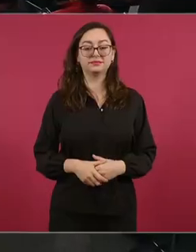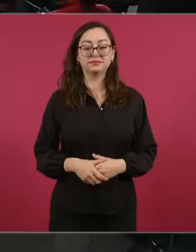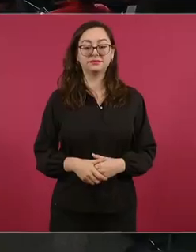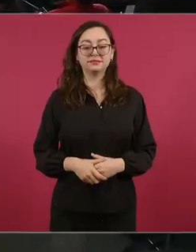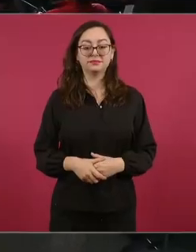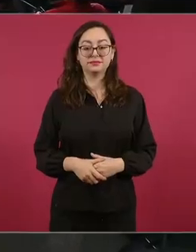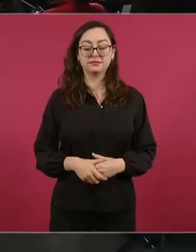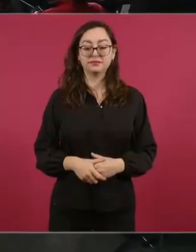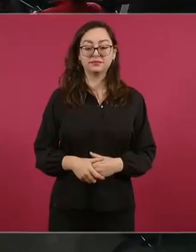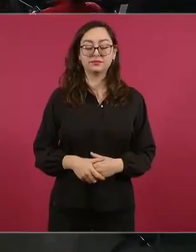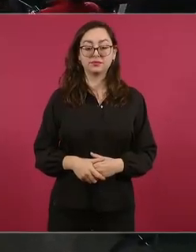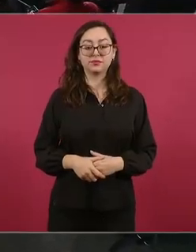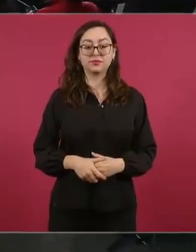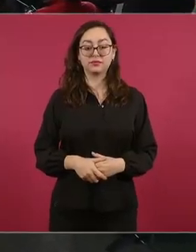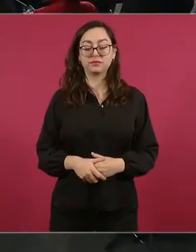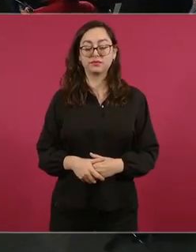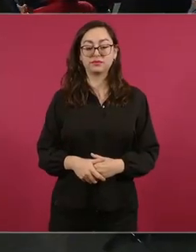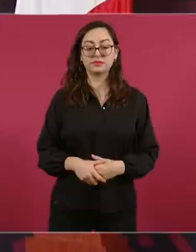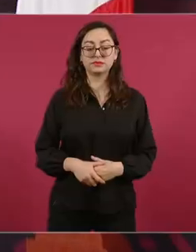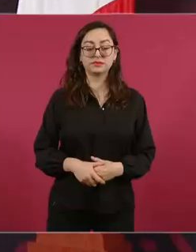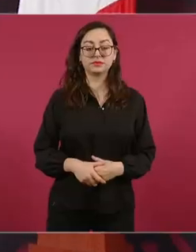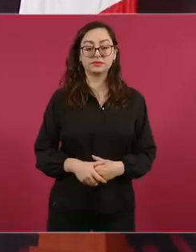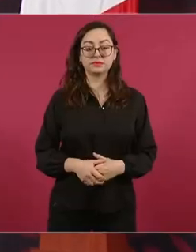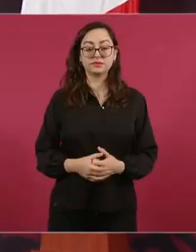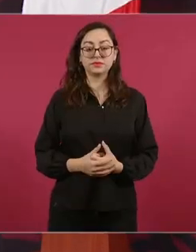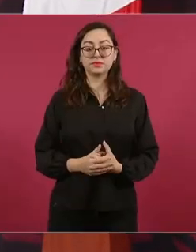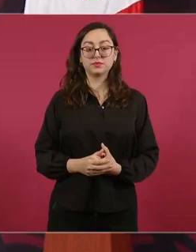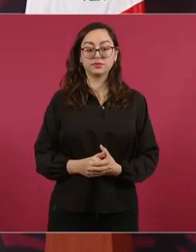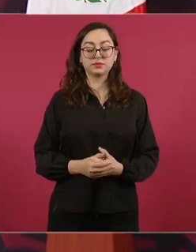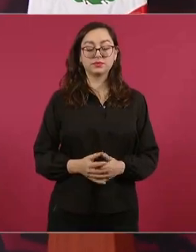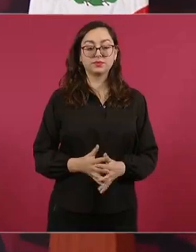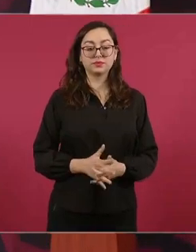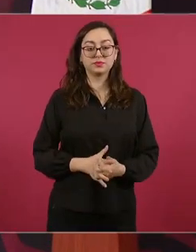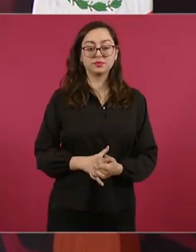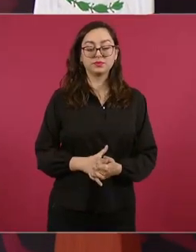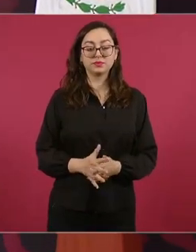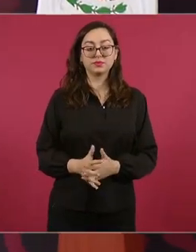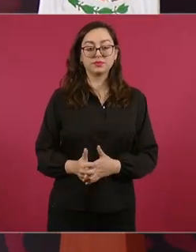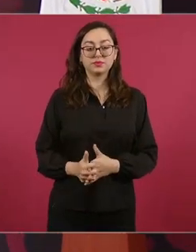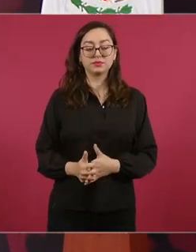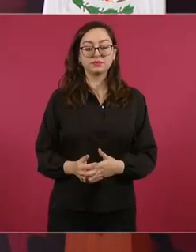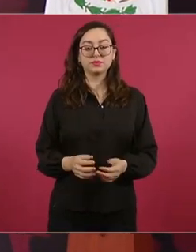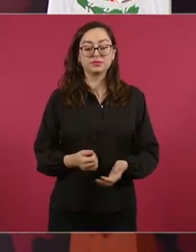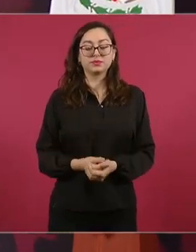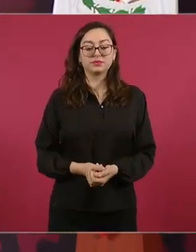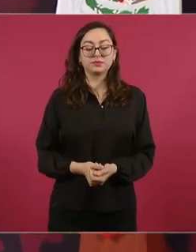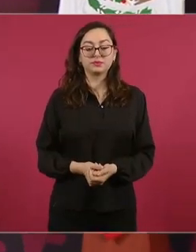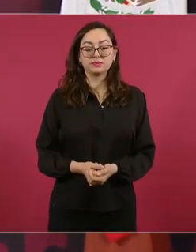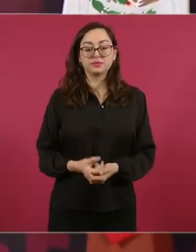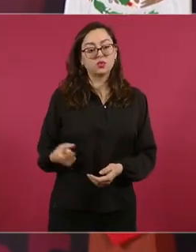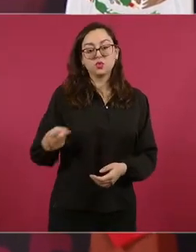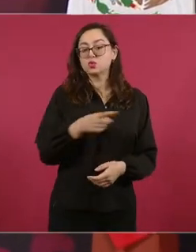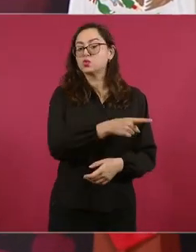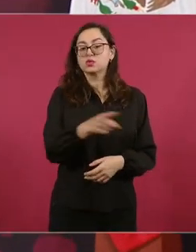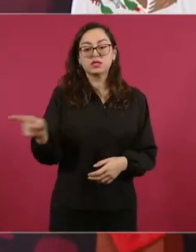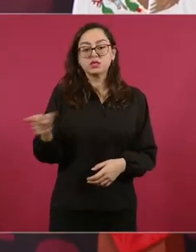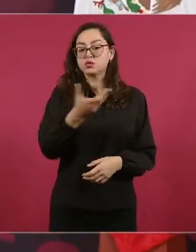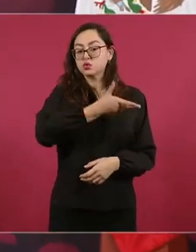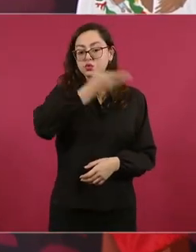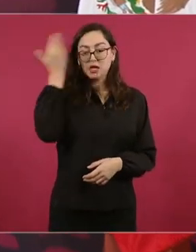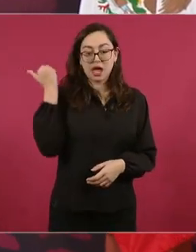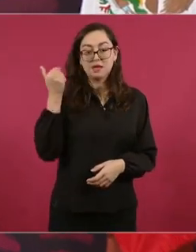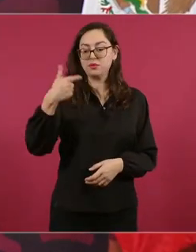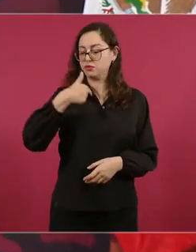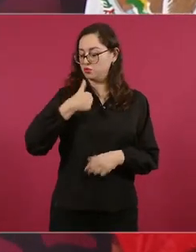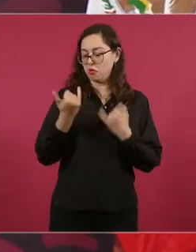No, y luego la vinculación, porque ustedes no sabían, igual que yo y la